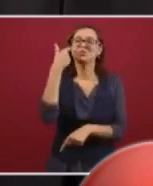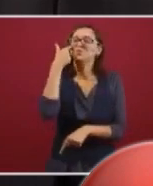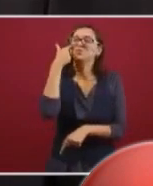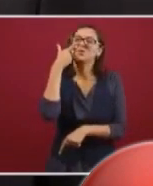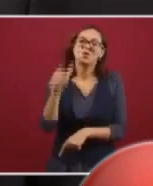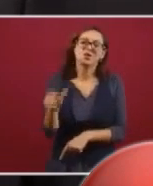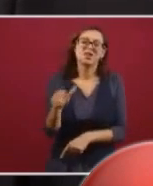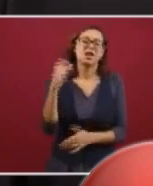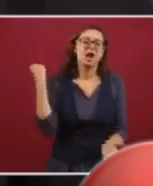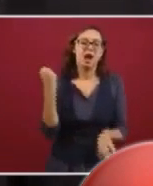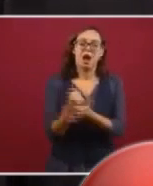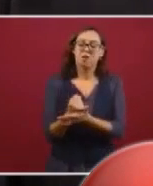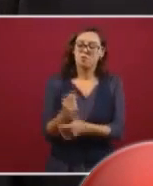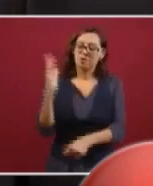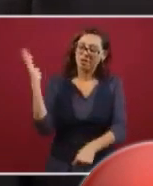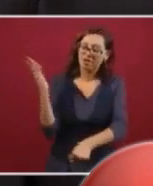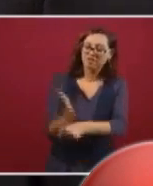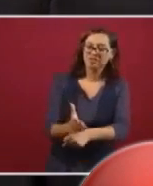castigue